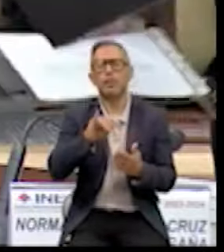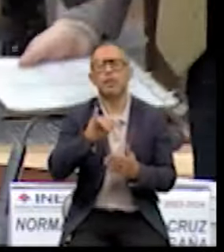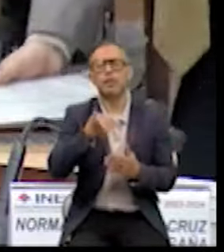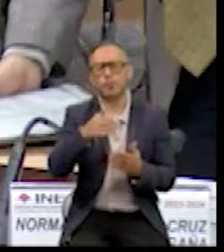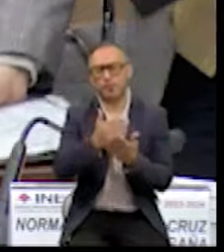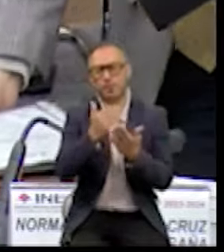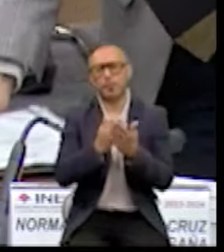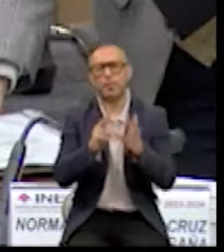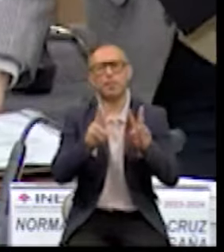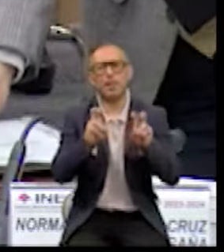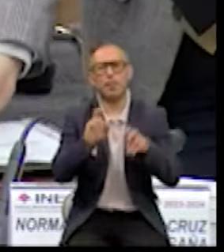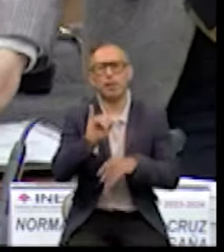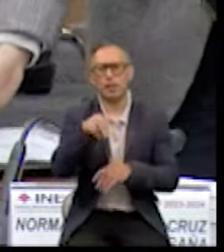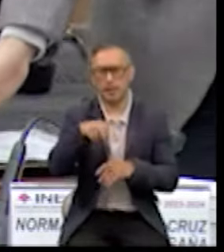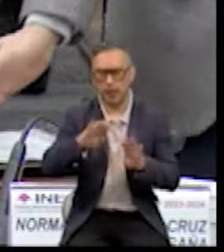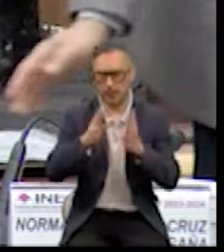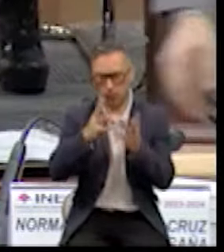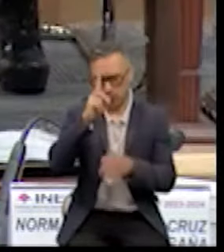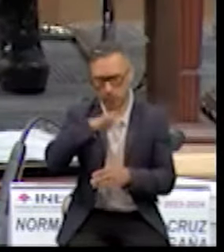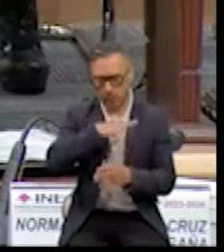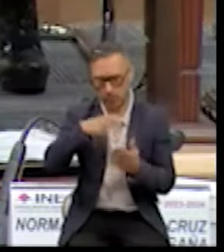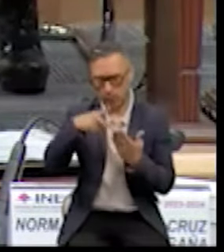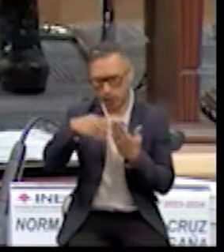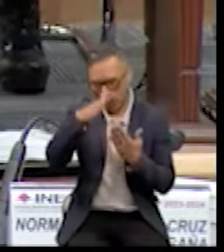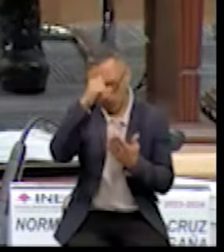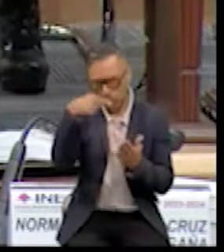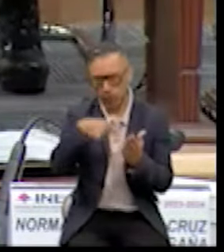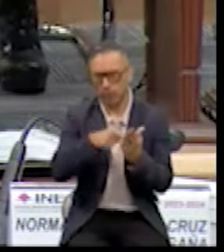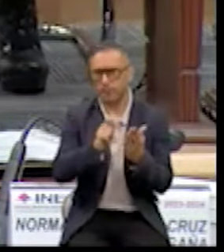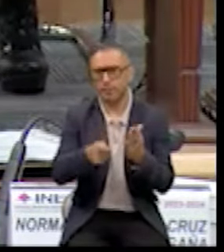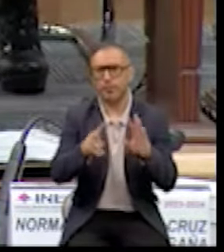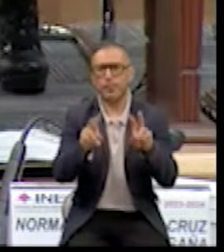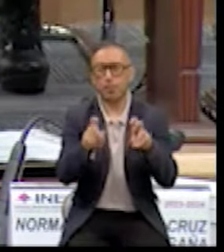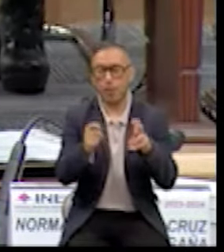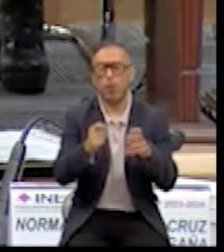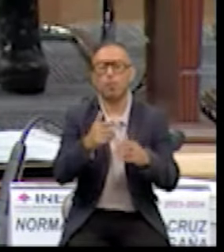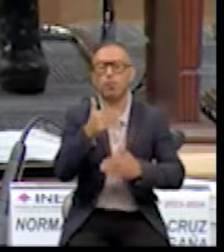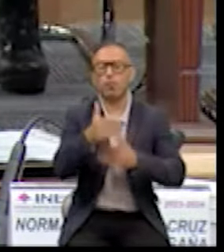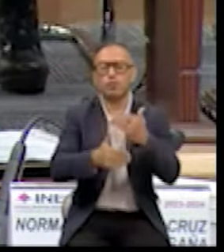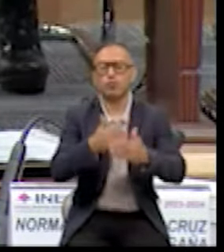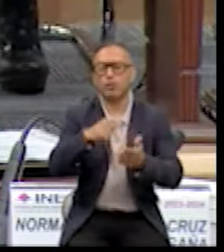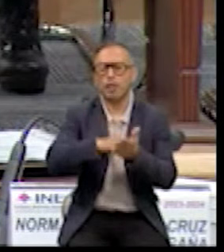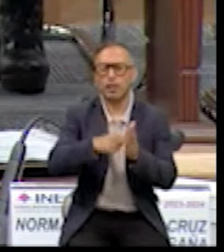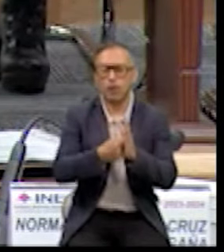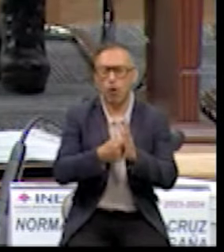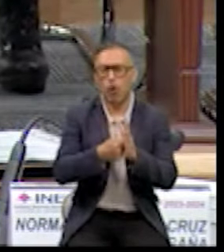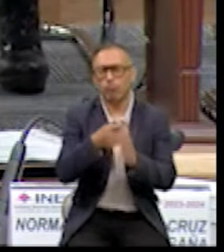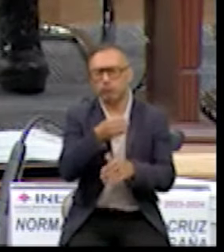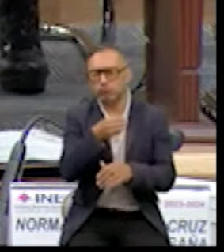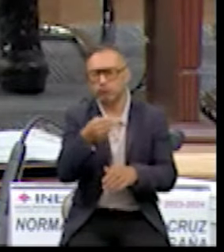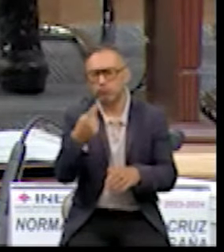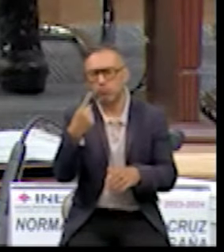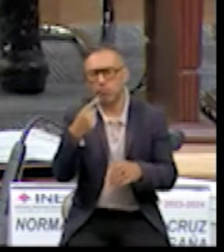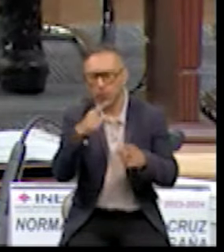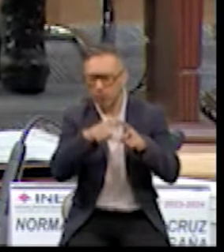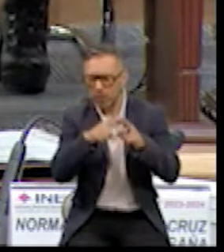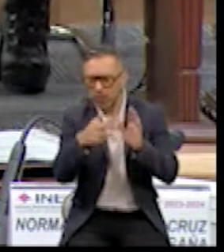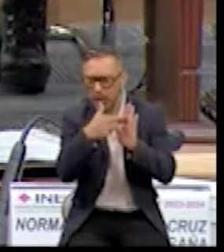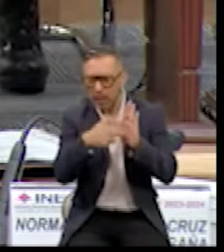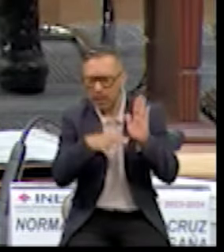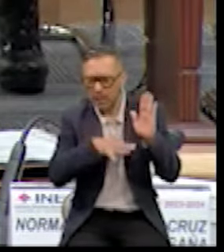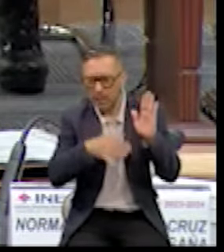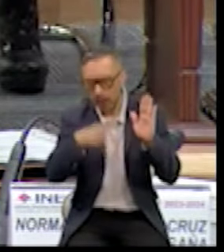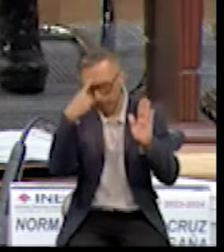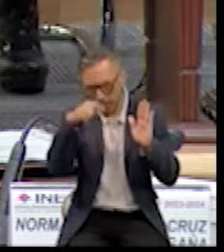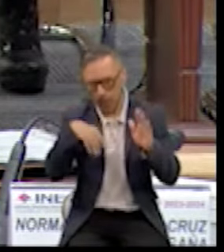conveniencia o por táctica en facilitadores de la estrategia de Morena. ¿Por qué? Porque si tú oyes a Samuel García